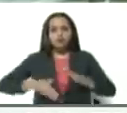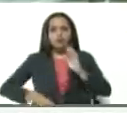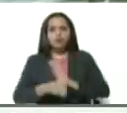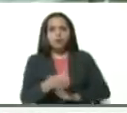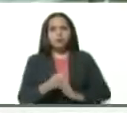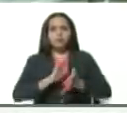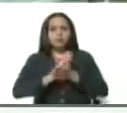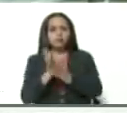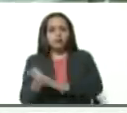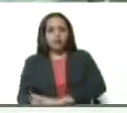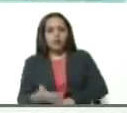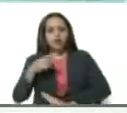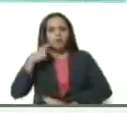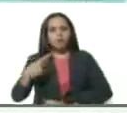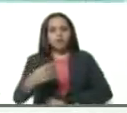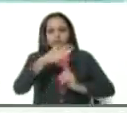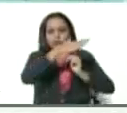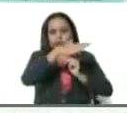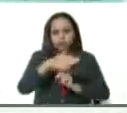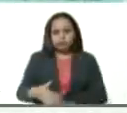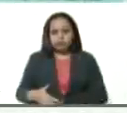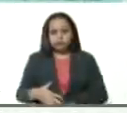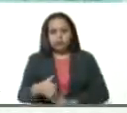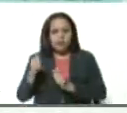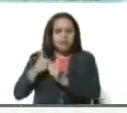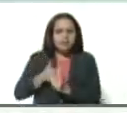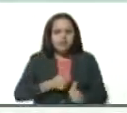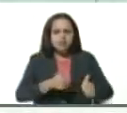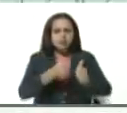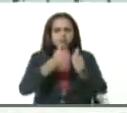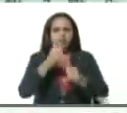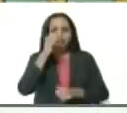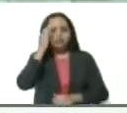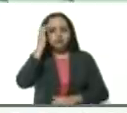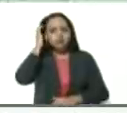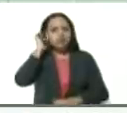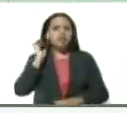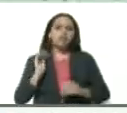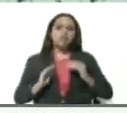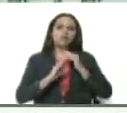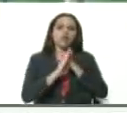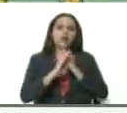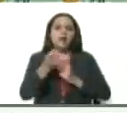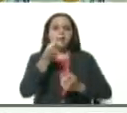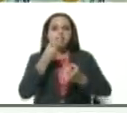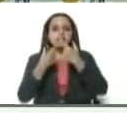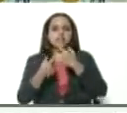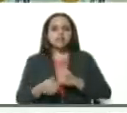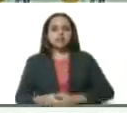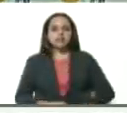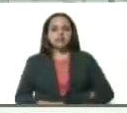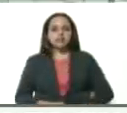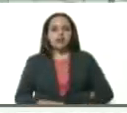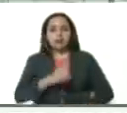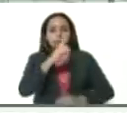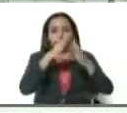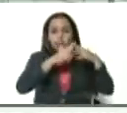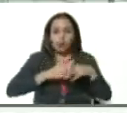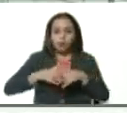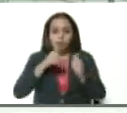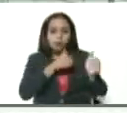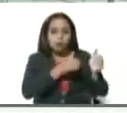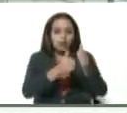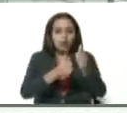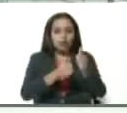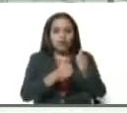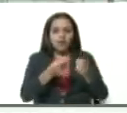derrotando las políticas imperiales de persecución y bloqueo a las medicinas, de persecución y bloqueo económico